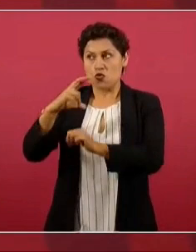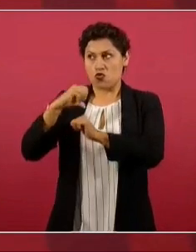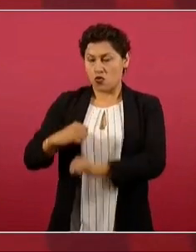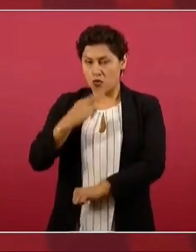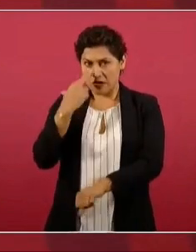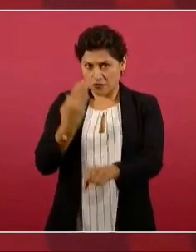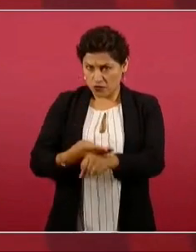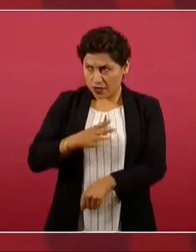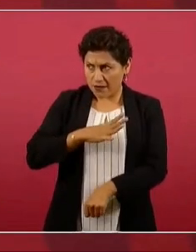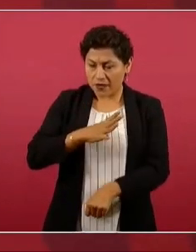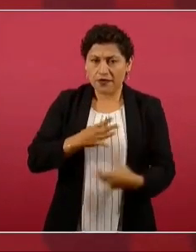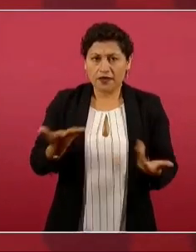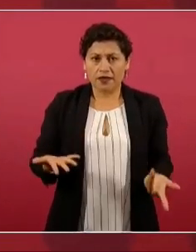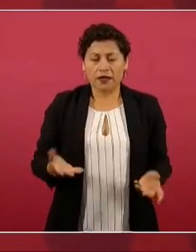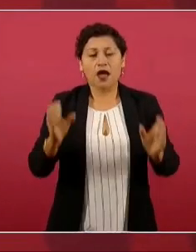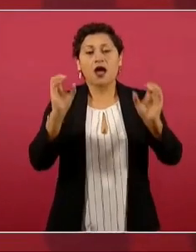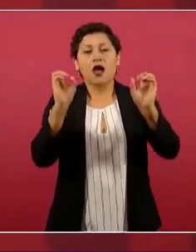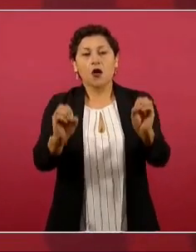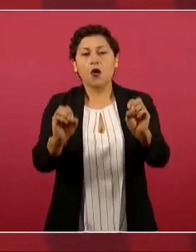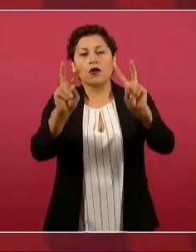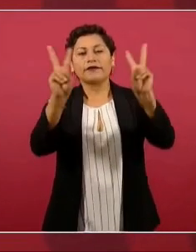Durante las guerras,